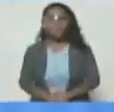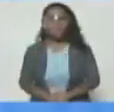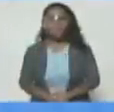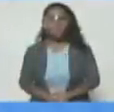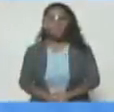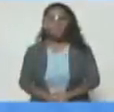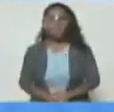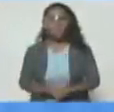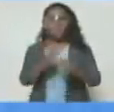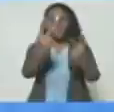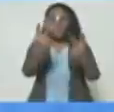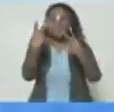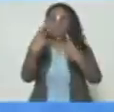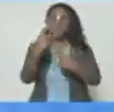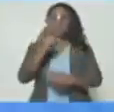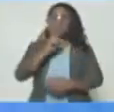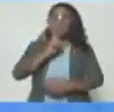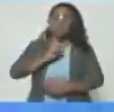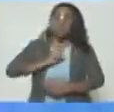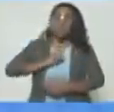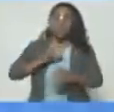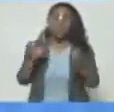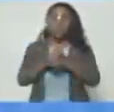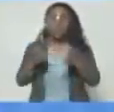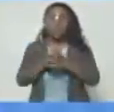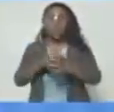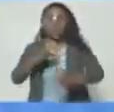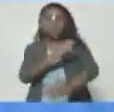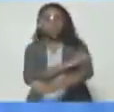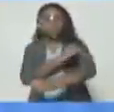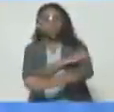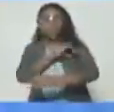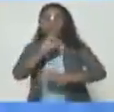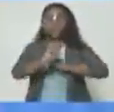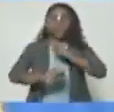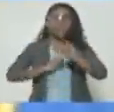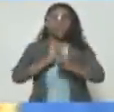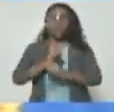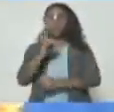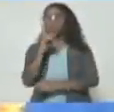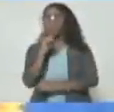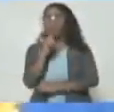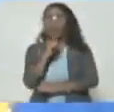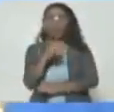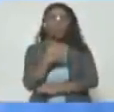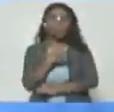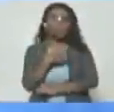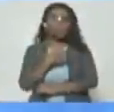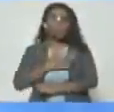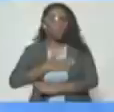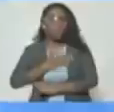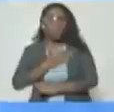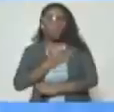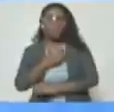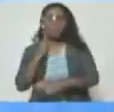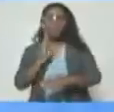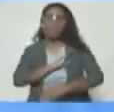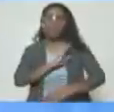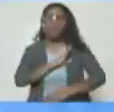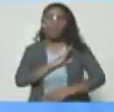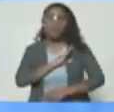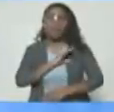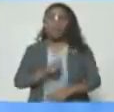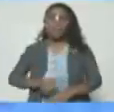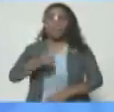son vistos con envidia por sectores privados internacionales que no tienen posibilidades de tener la mayor reserva